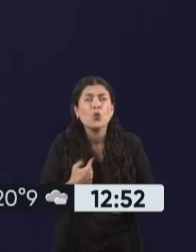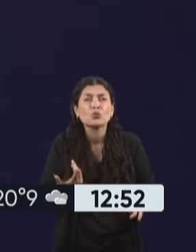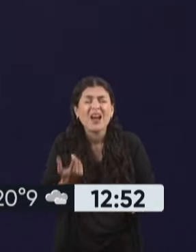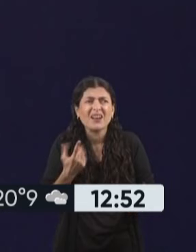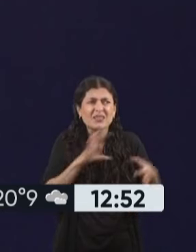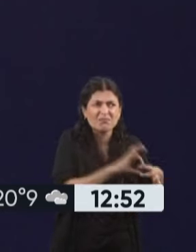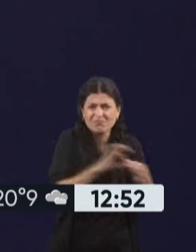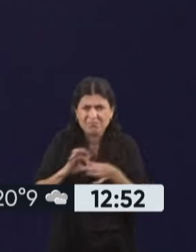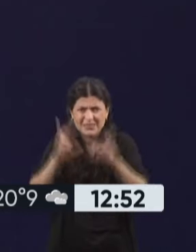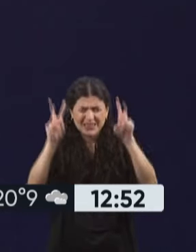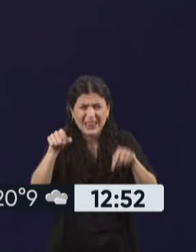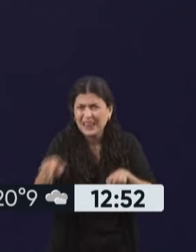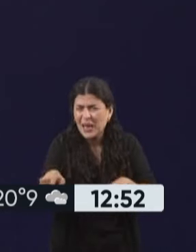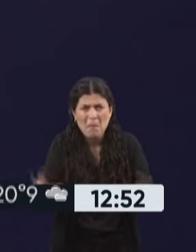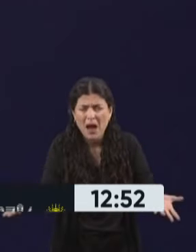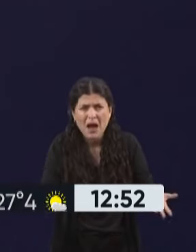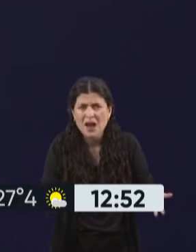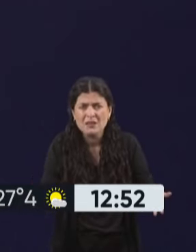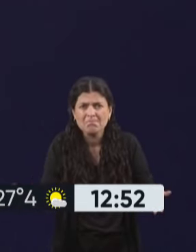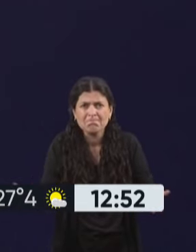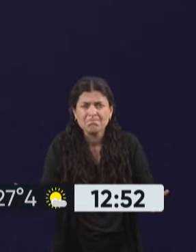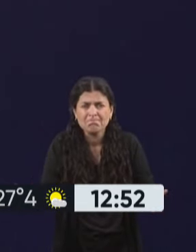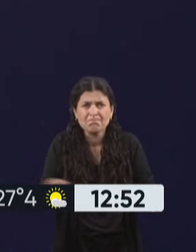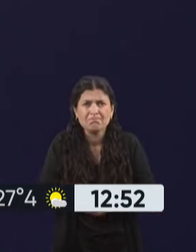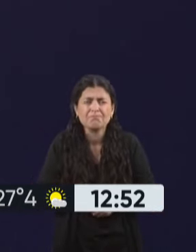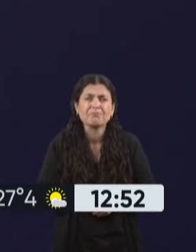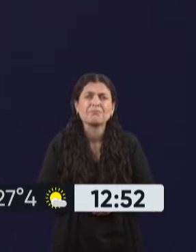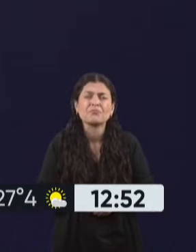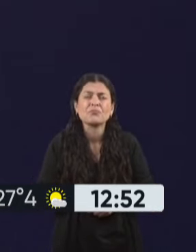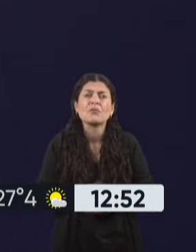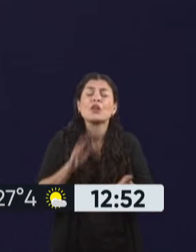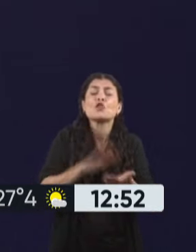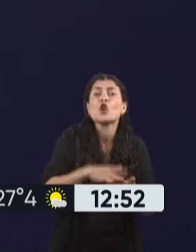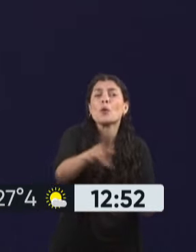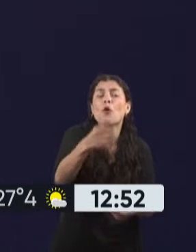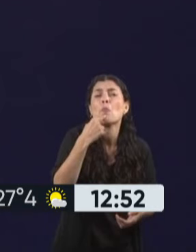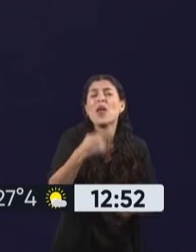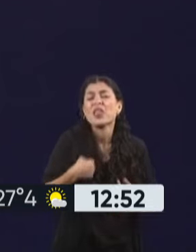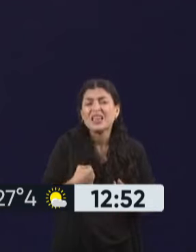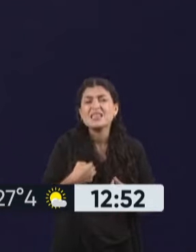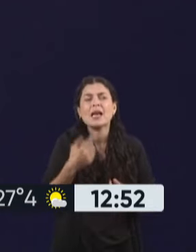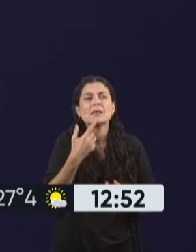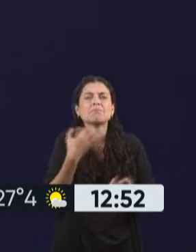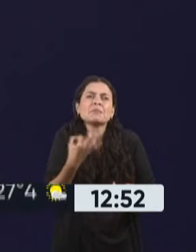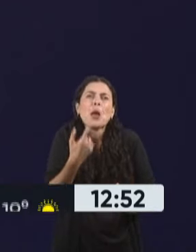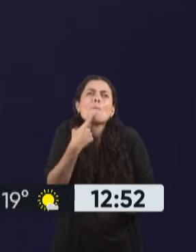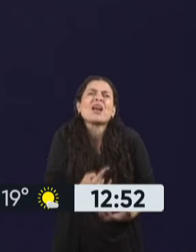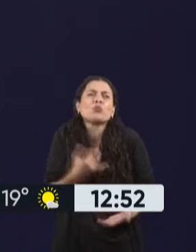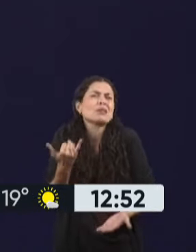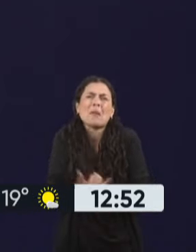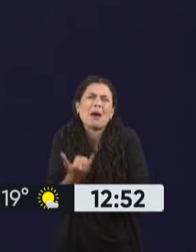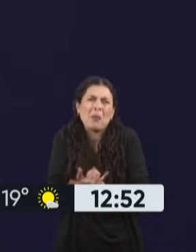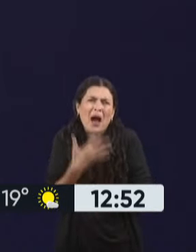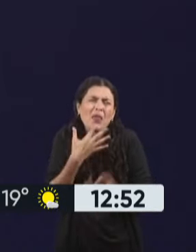que ver con lo que pueda... con el valor que puedes agregar preguntando algo serio, pero te lo